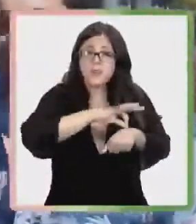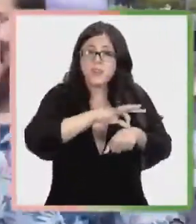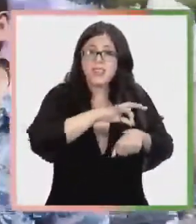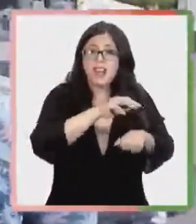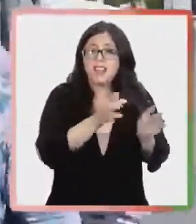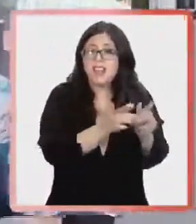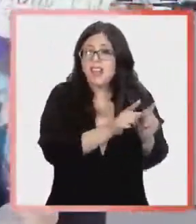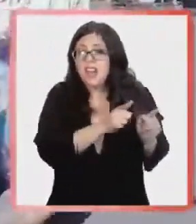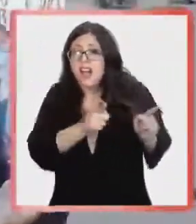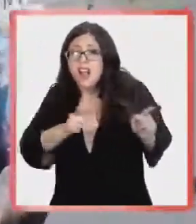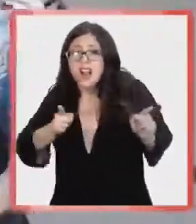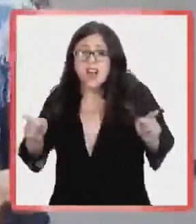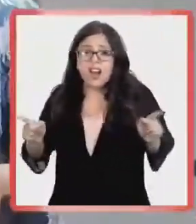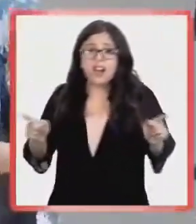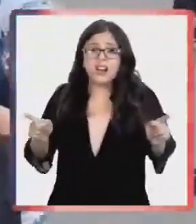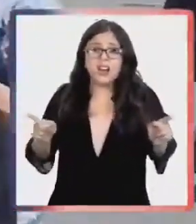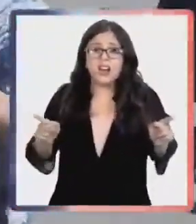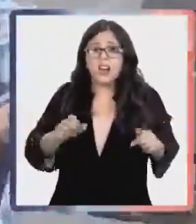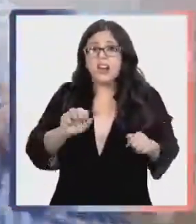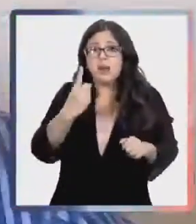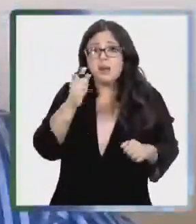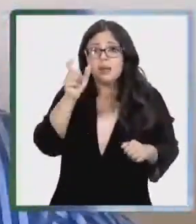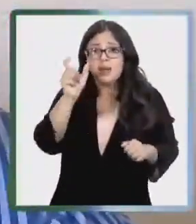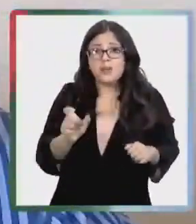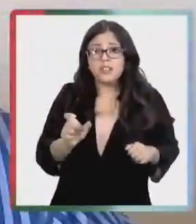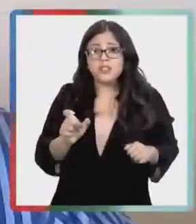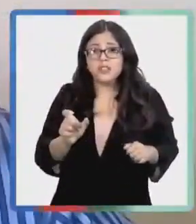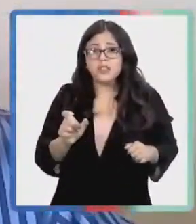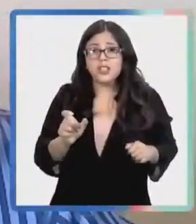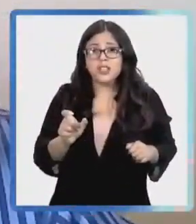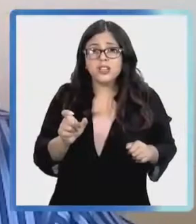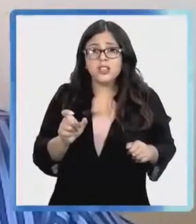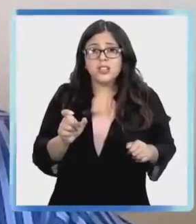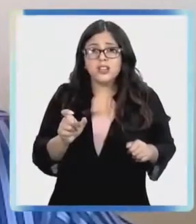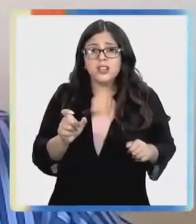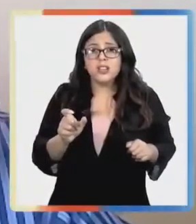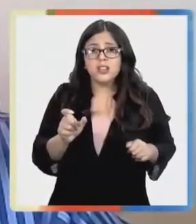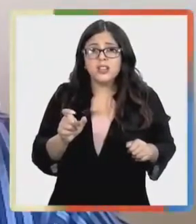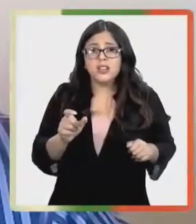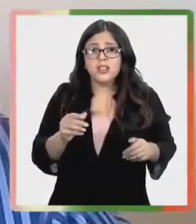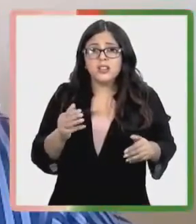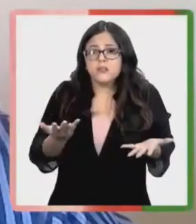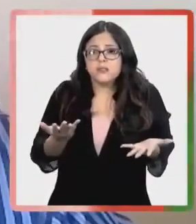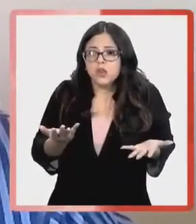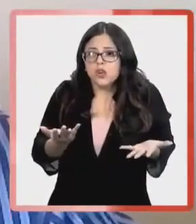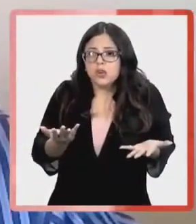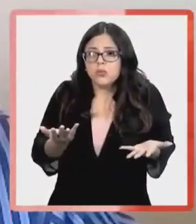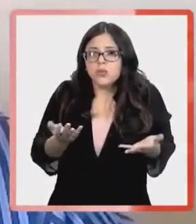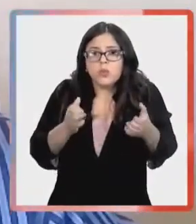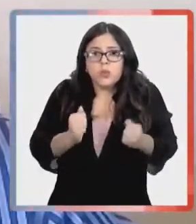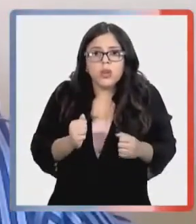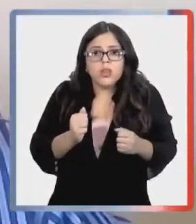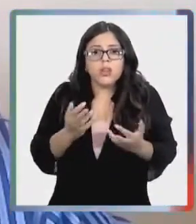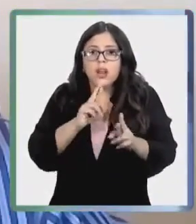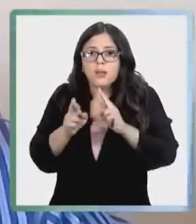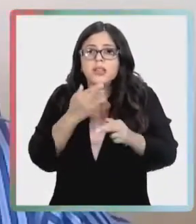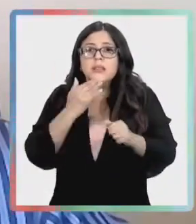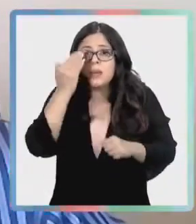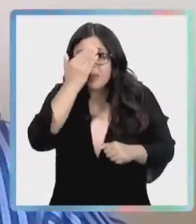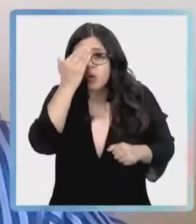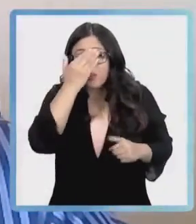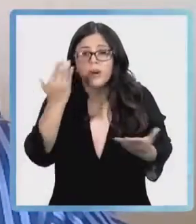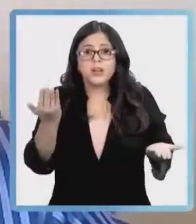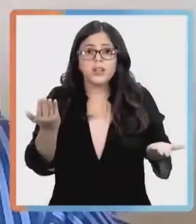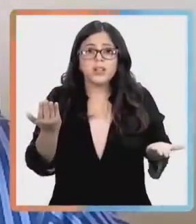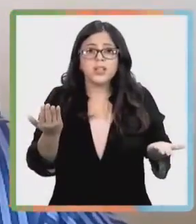extensiva, con esos 200.000 casos en el año. Caramba, ¿cómo vamos a tapar el sol con un dedo? Pero además de eso, nos preocupamos, y por